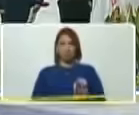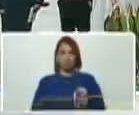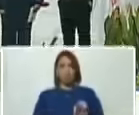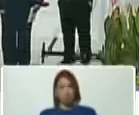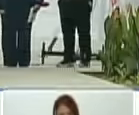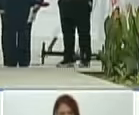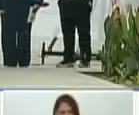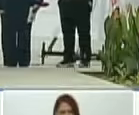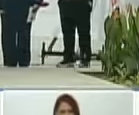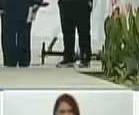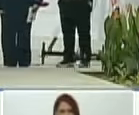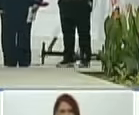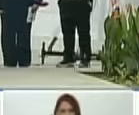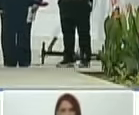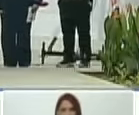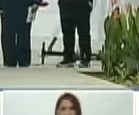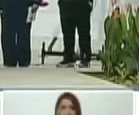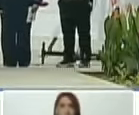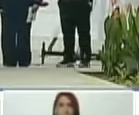alcaldesa.